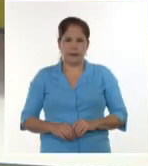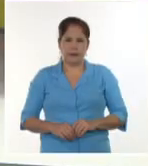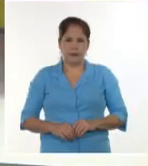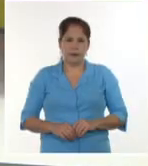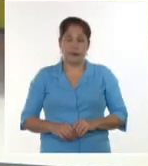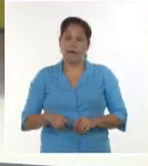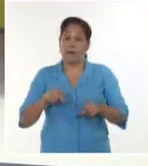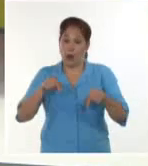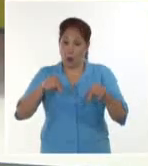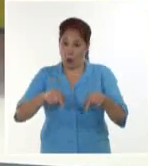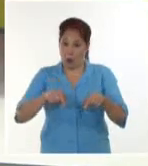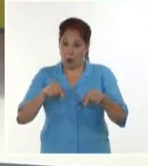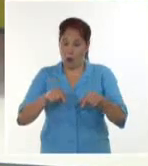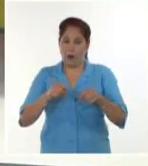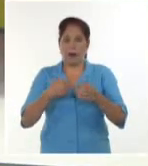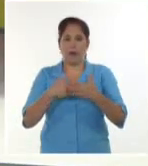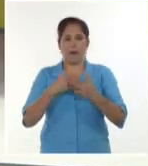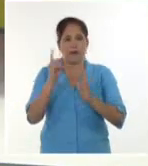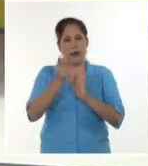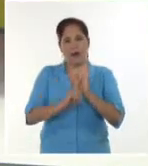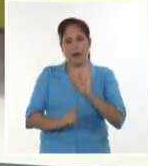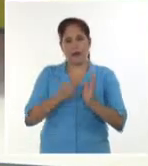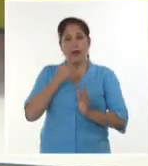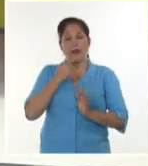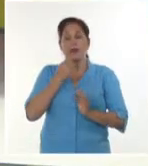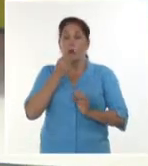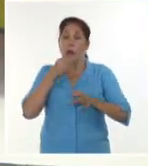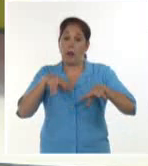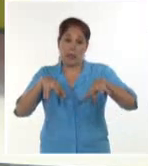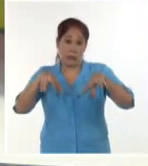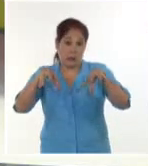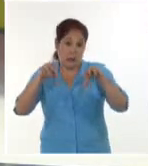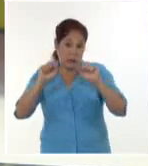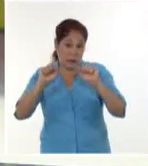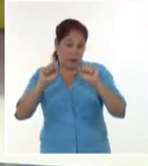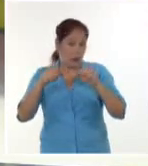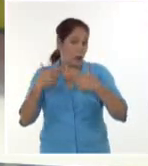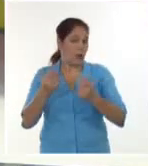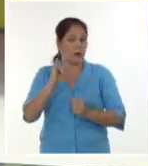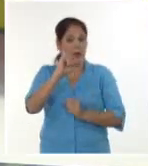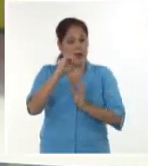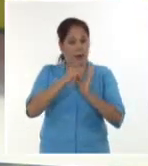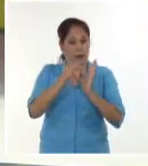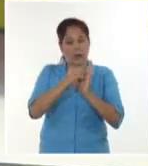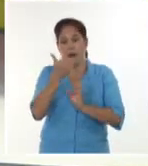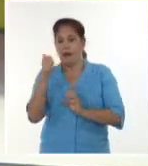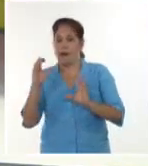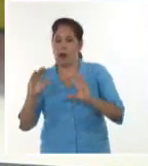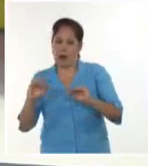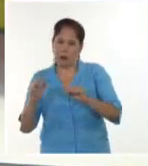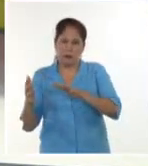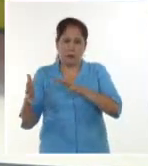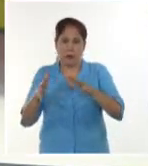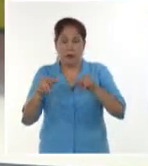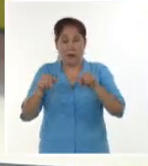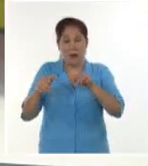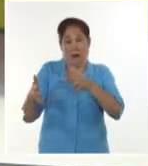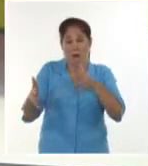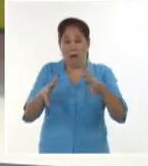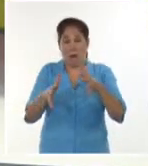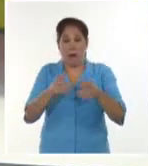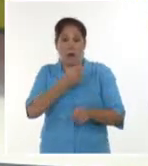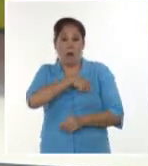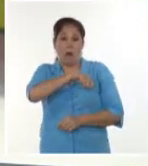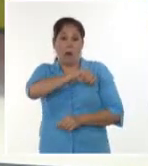Para la jornada de hoy, la Unión Eléctrica pronostica afectaciones al servicio, sobre todo en los horarios de la tarde y la noche, donde se estima que la demanda supere